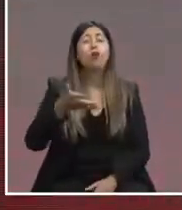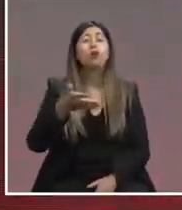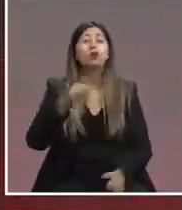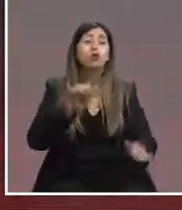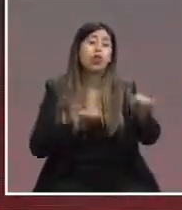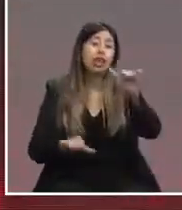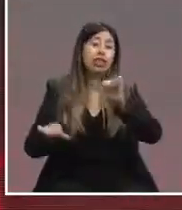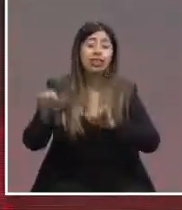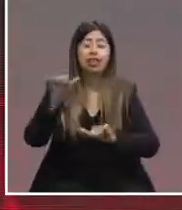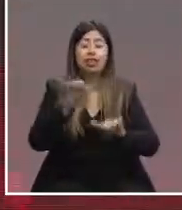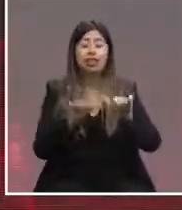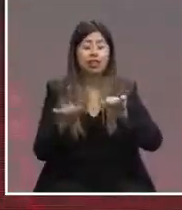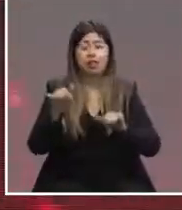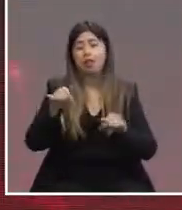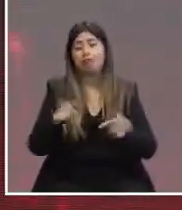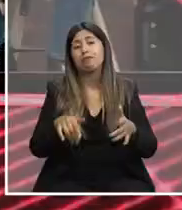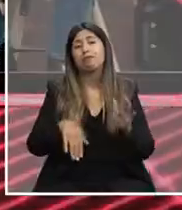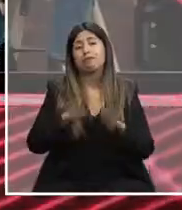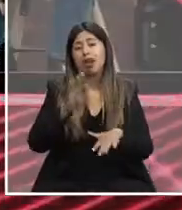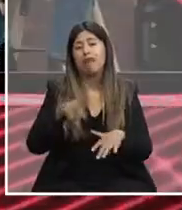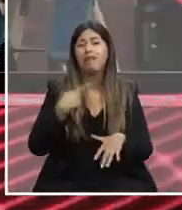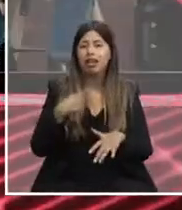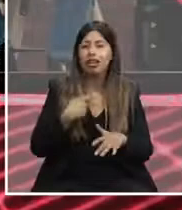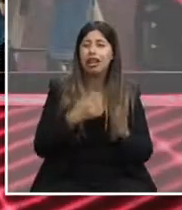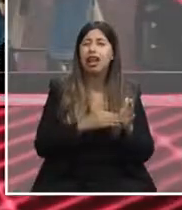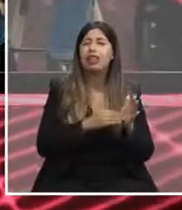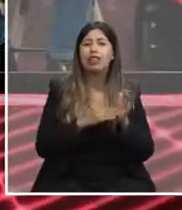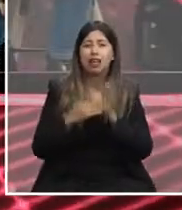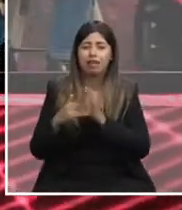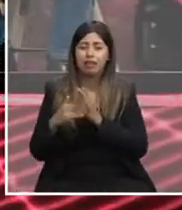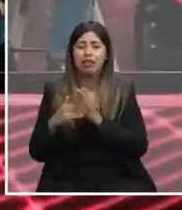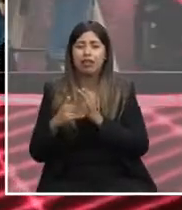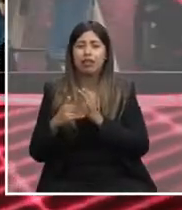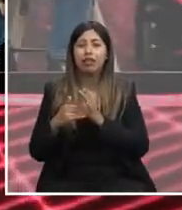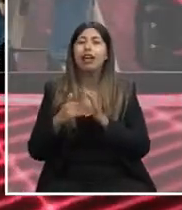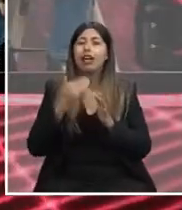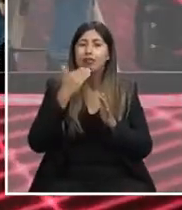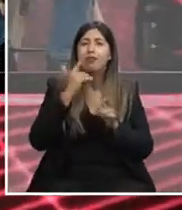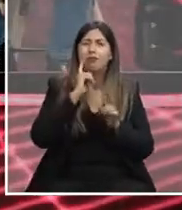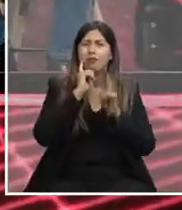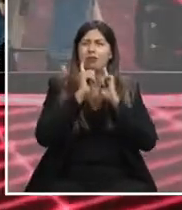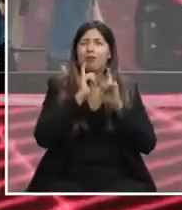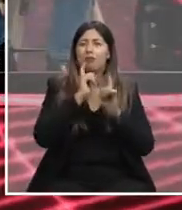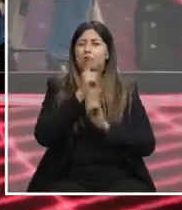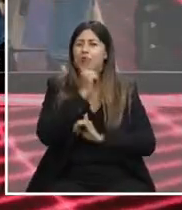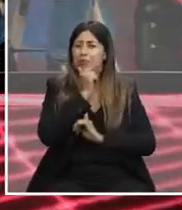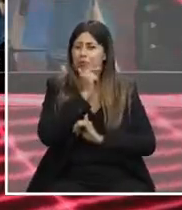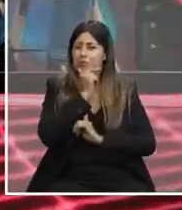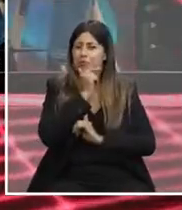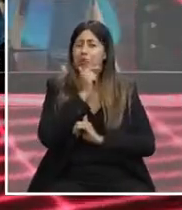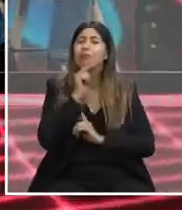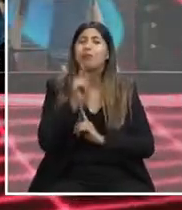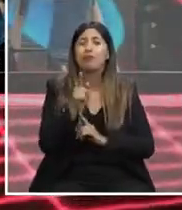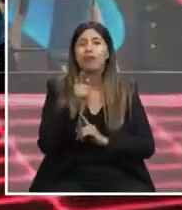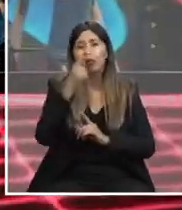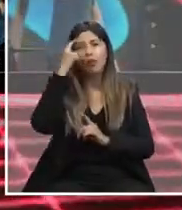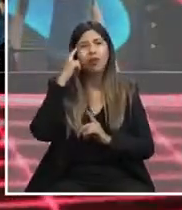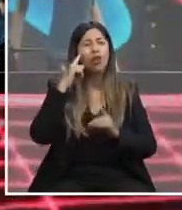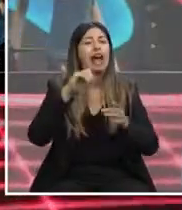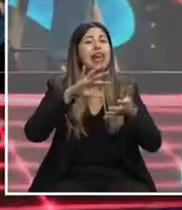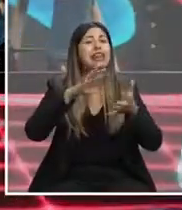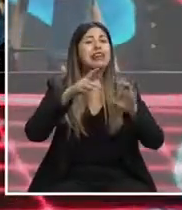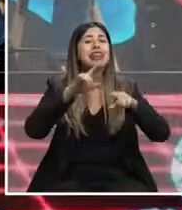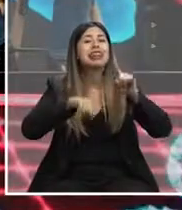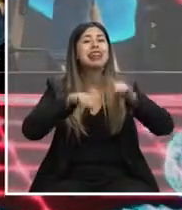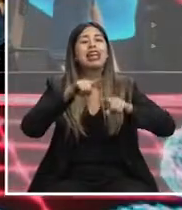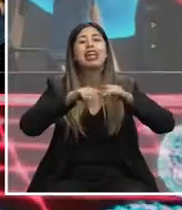en principio todavía más validado transversalmente, se le puede poner en cuestión, ¿no? Como decíamos antes. Si yo creo que la Tierra es plana, me da igual